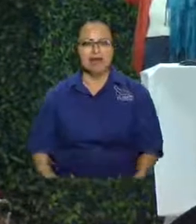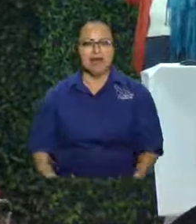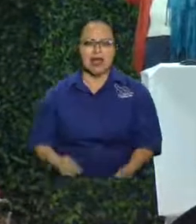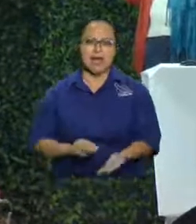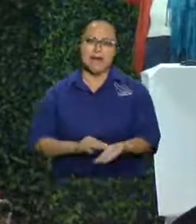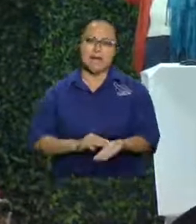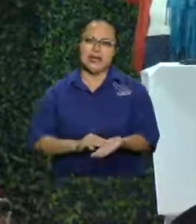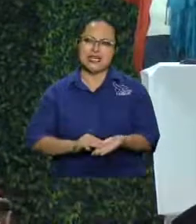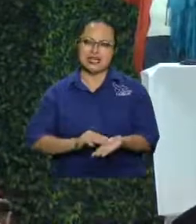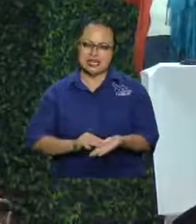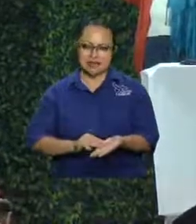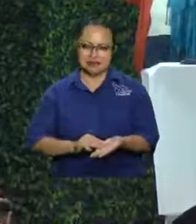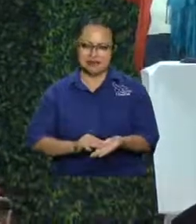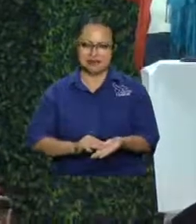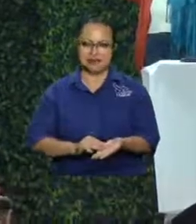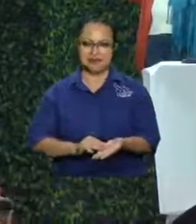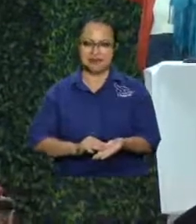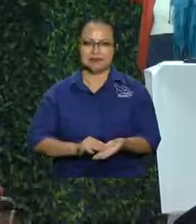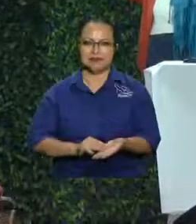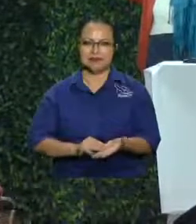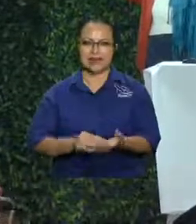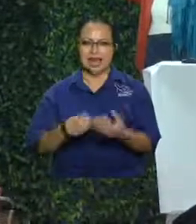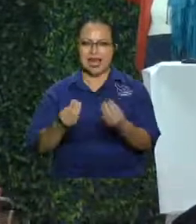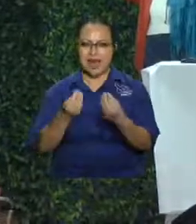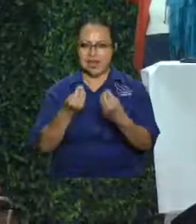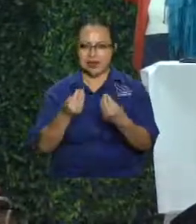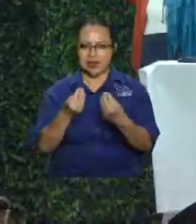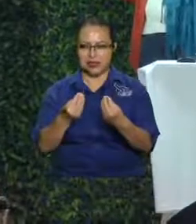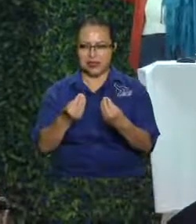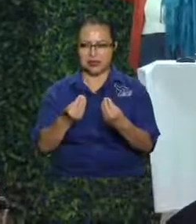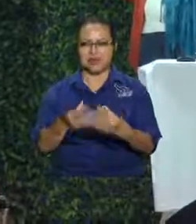así. Medicina, va. Casa, medicina.